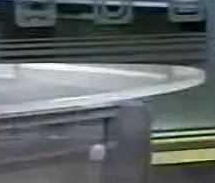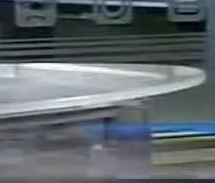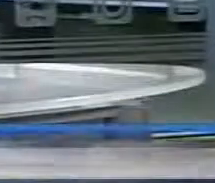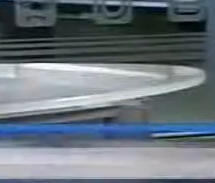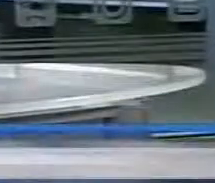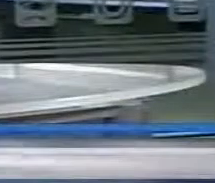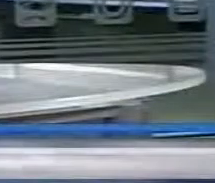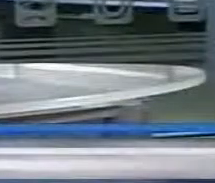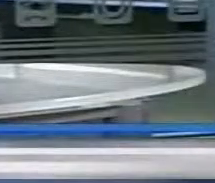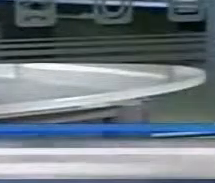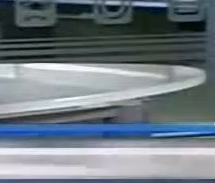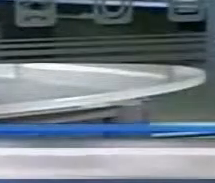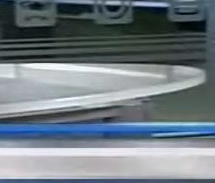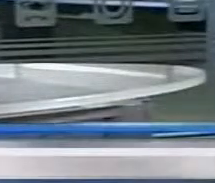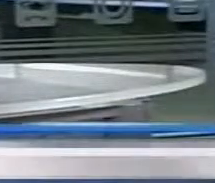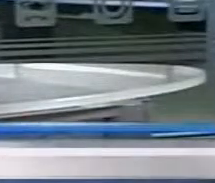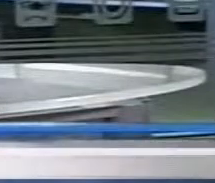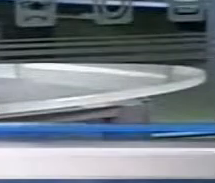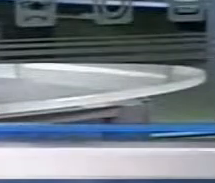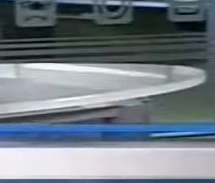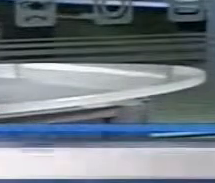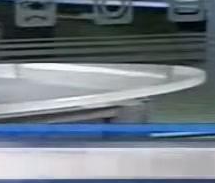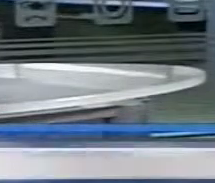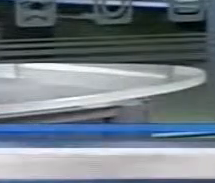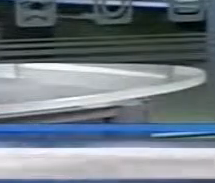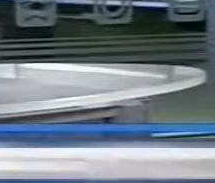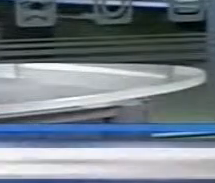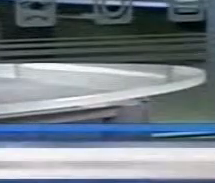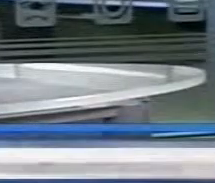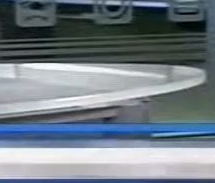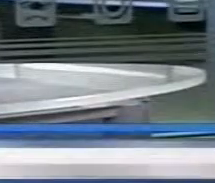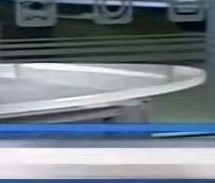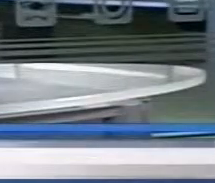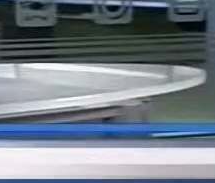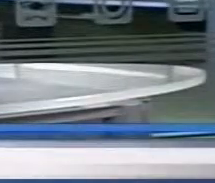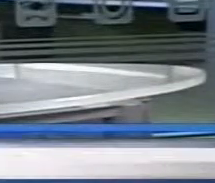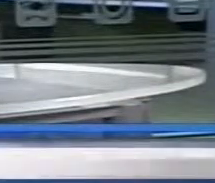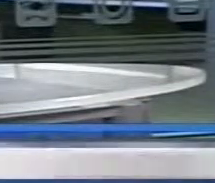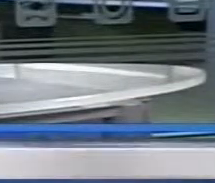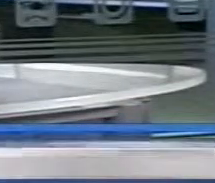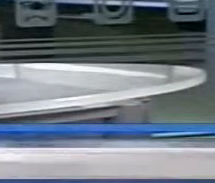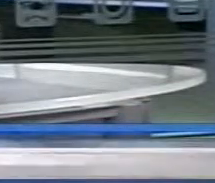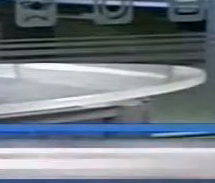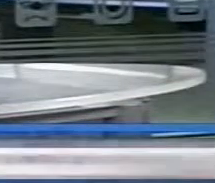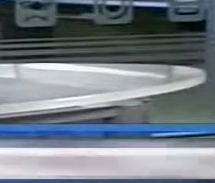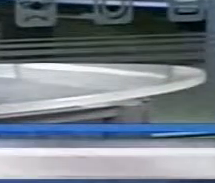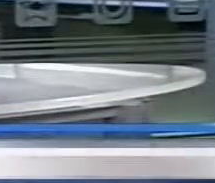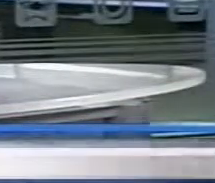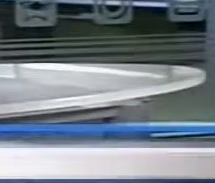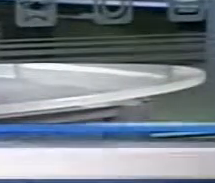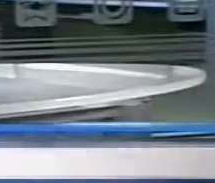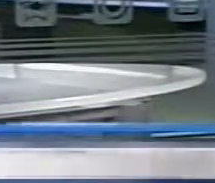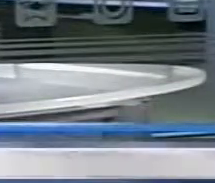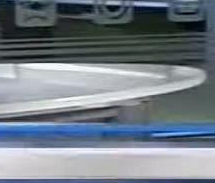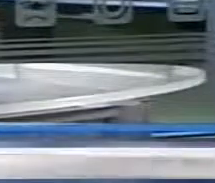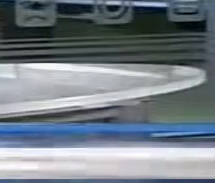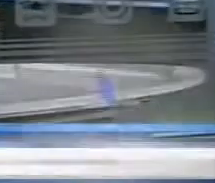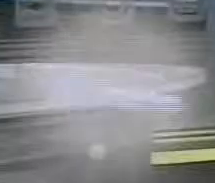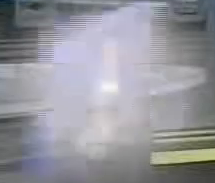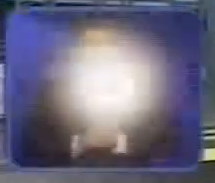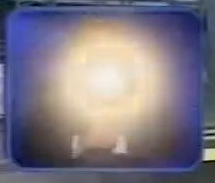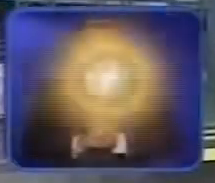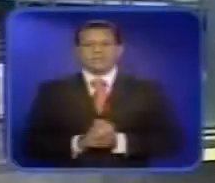Amigas, amigos, muy buenos días, feliz comienzo de semana para todos. Sean bienvenidos a la segunda emisión matutina de El Observador. Les recordamos